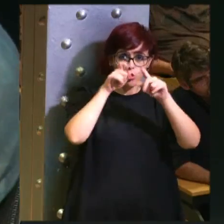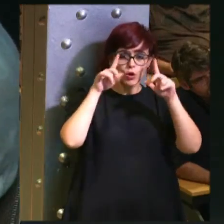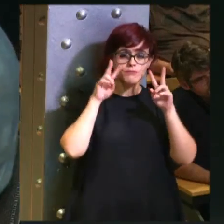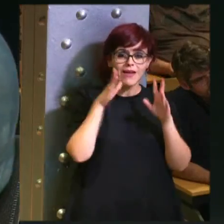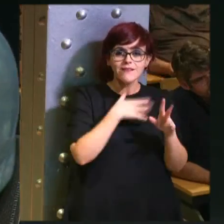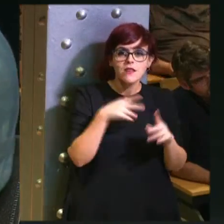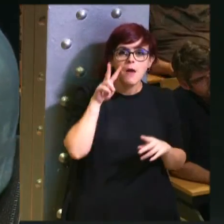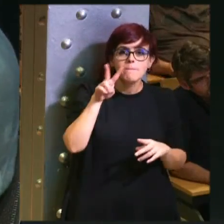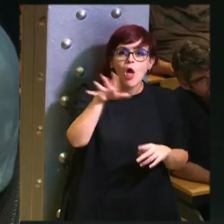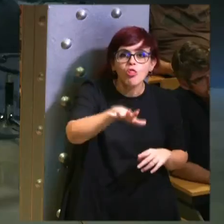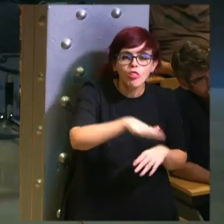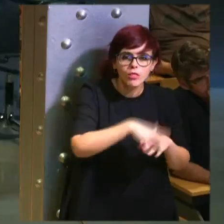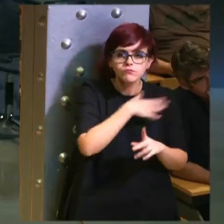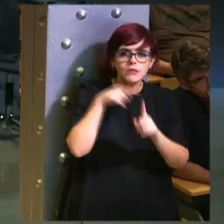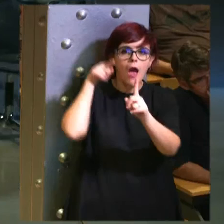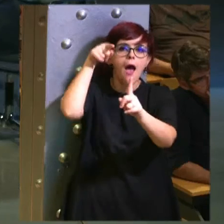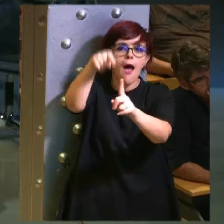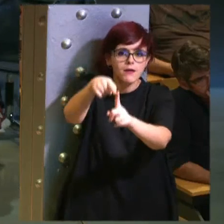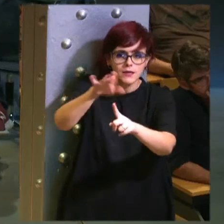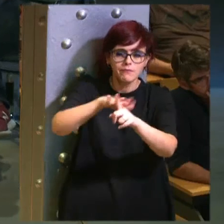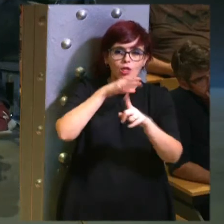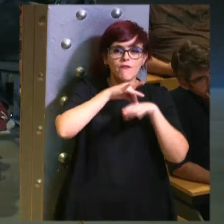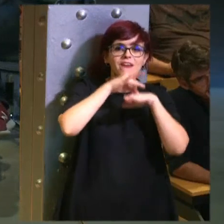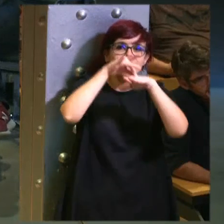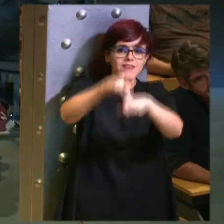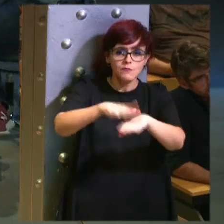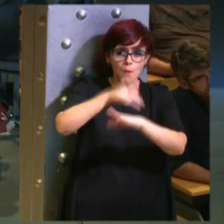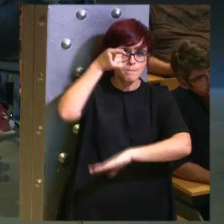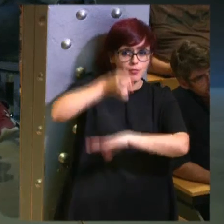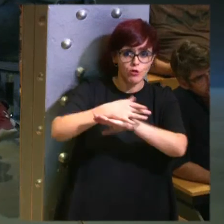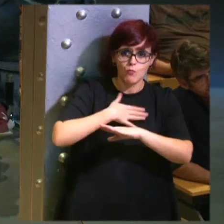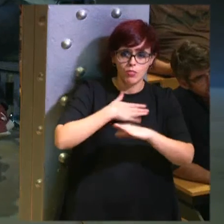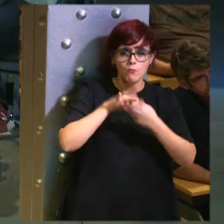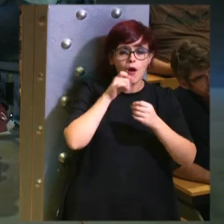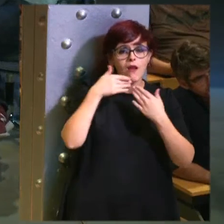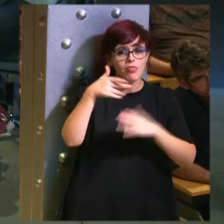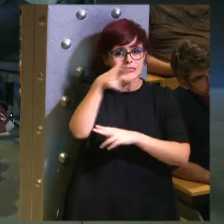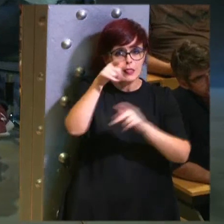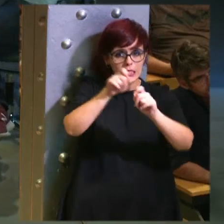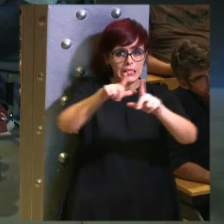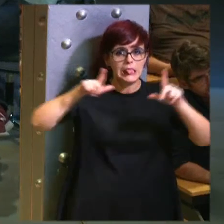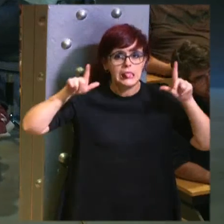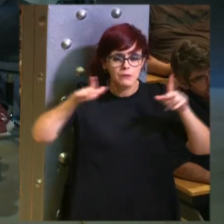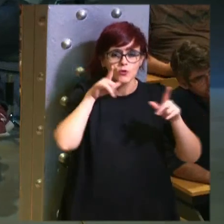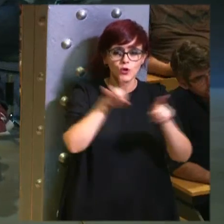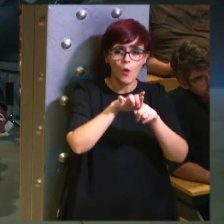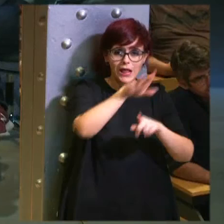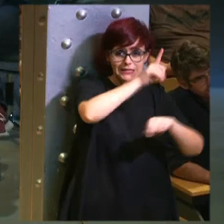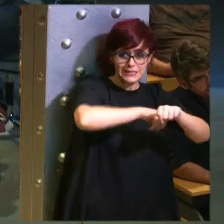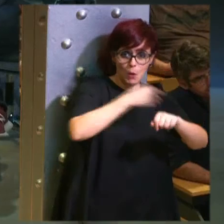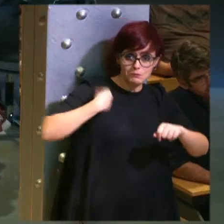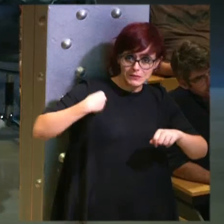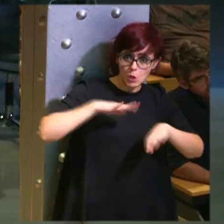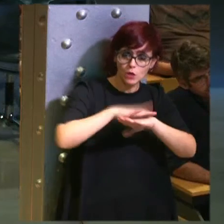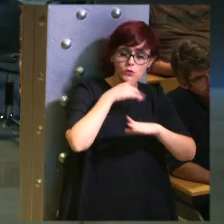donde tú crees que la escena principal o la acción está ocurriendo, pero también abre enormes posibilidades como poder tener dos escenas que ocurren al mismo tiempo,